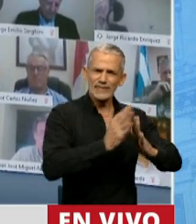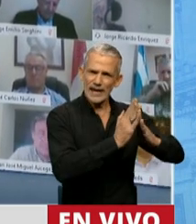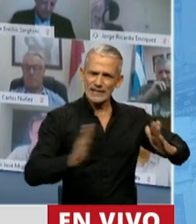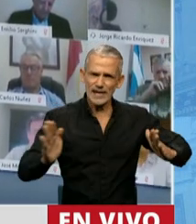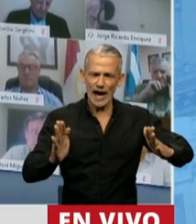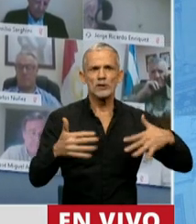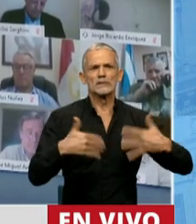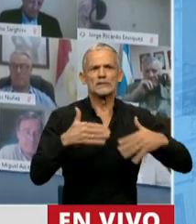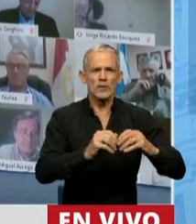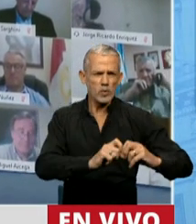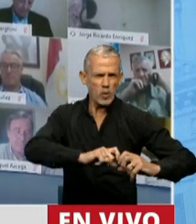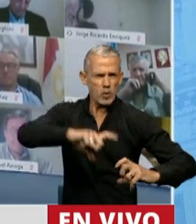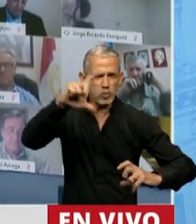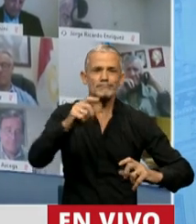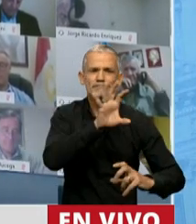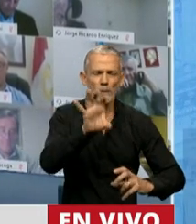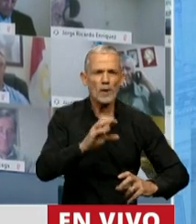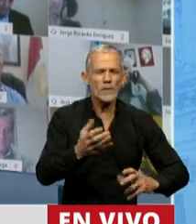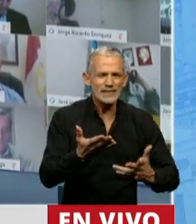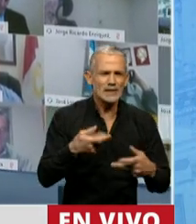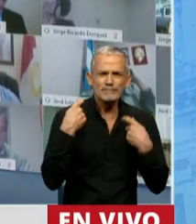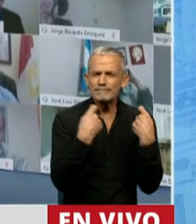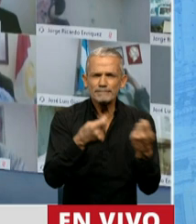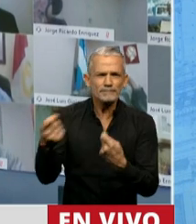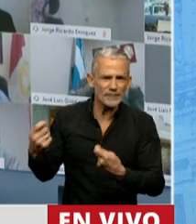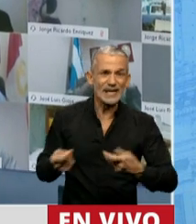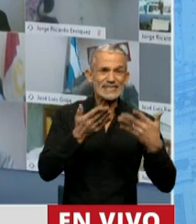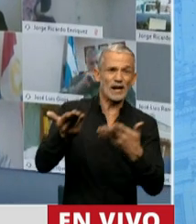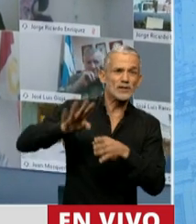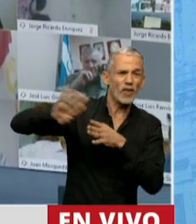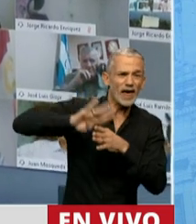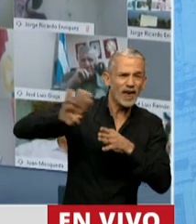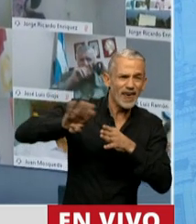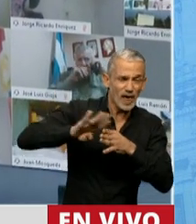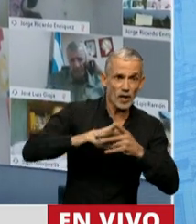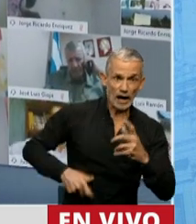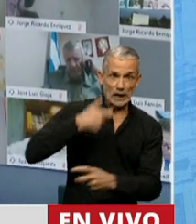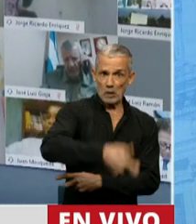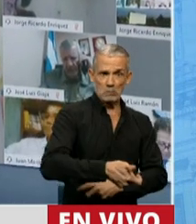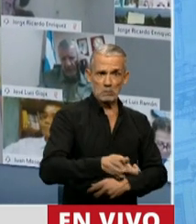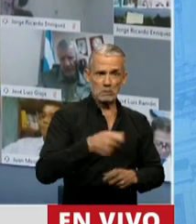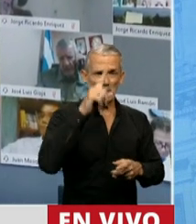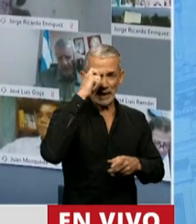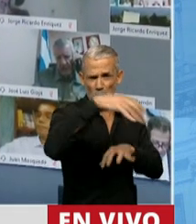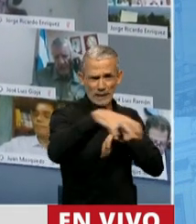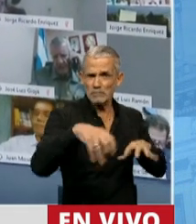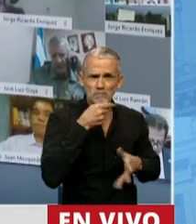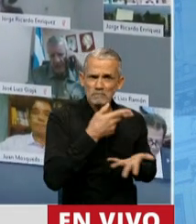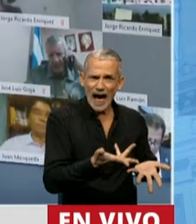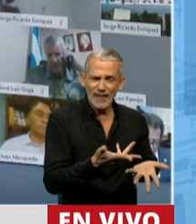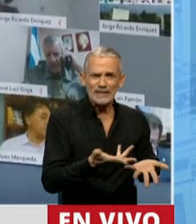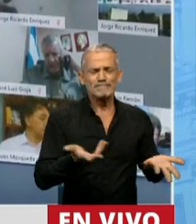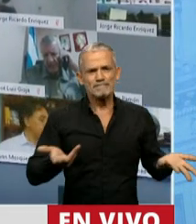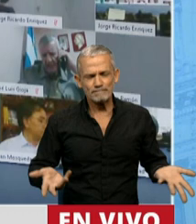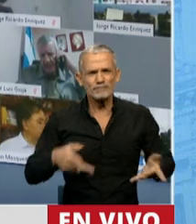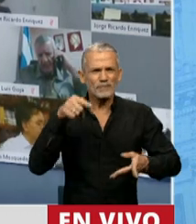en los últimos 3 años la provincia gastó más plata en pagar servicios de deuda que invertir en sistema de salud provincial por eso